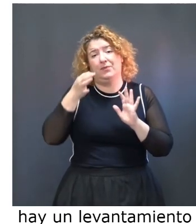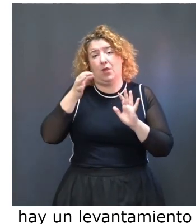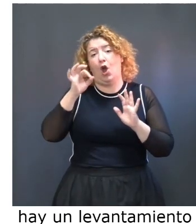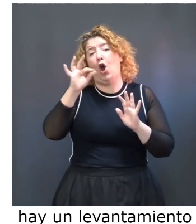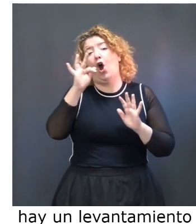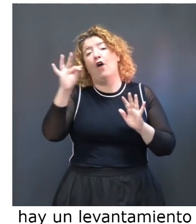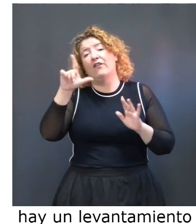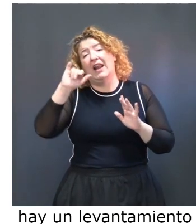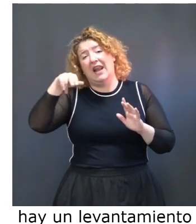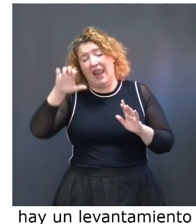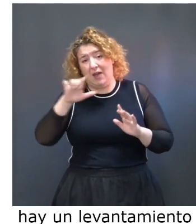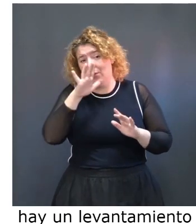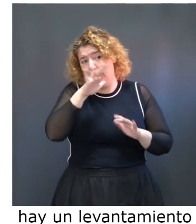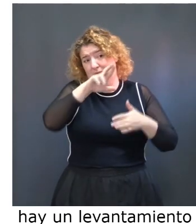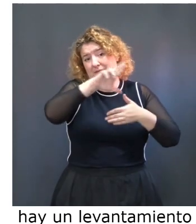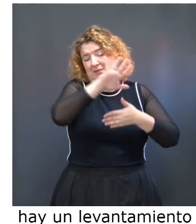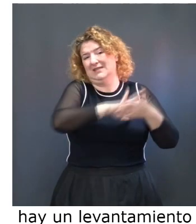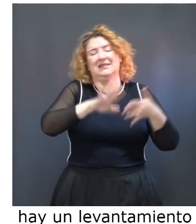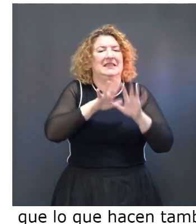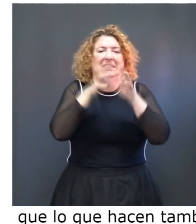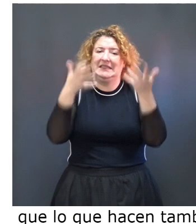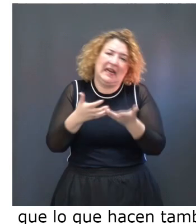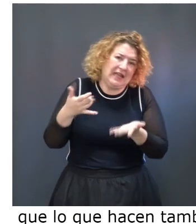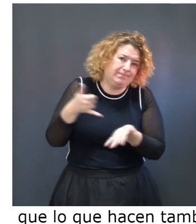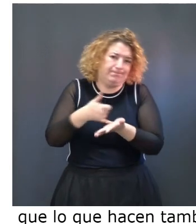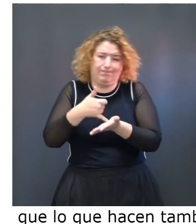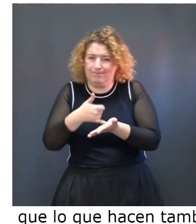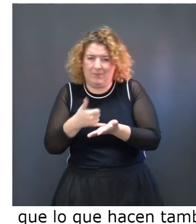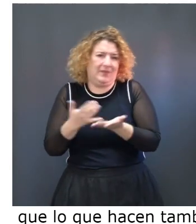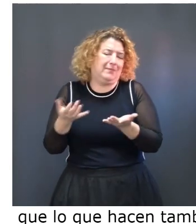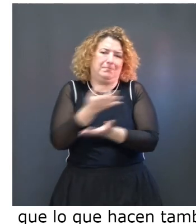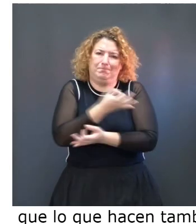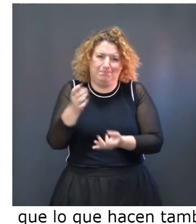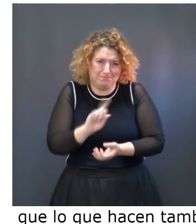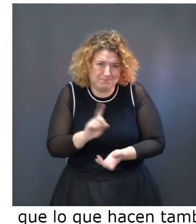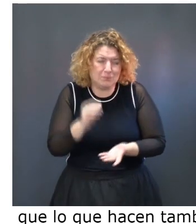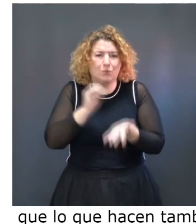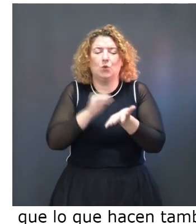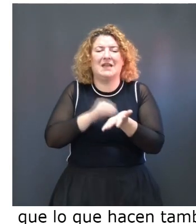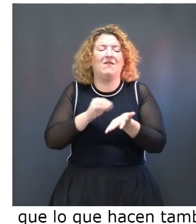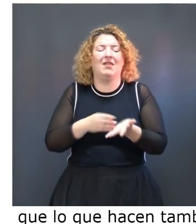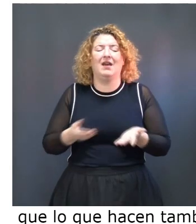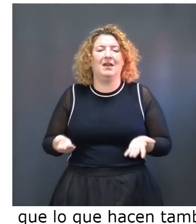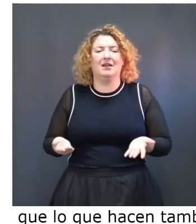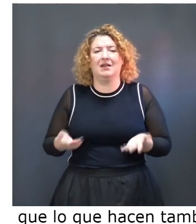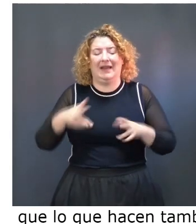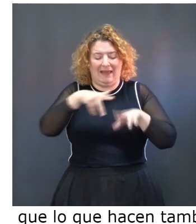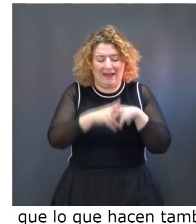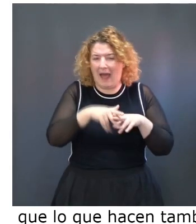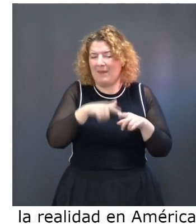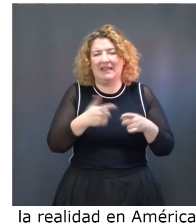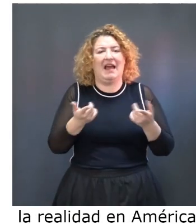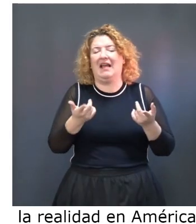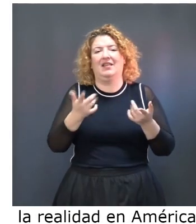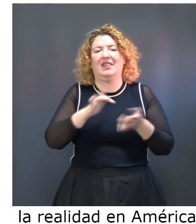dicho, la realidad en América Latina, la conectividad no es siempre adecuada, los soportes o herramientas